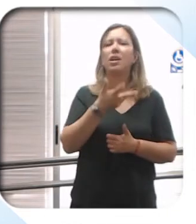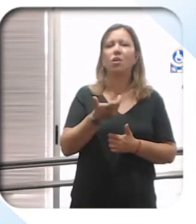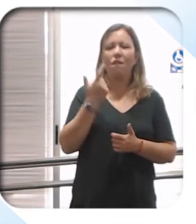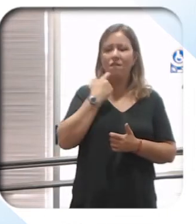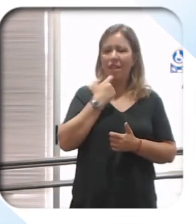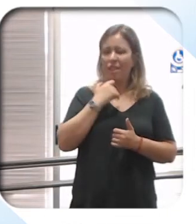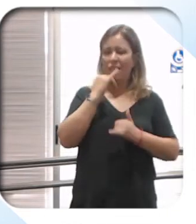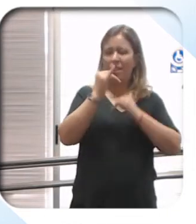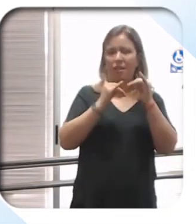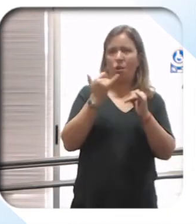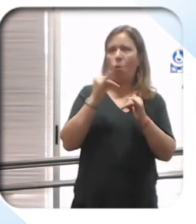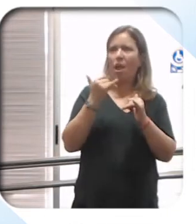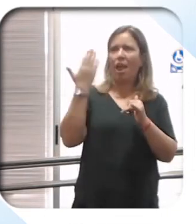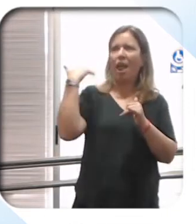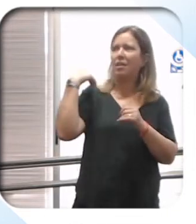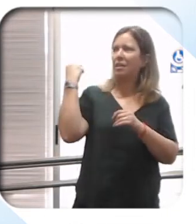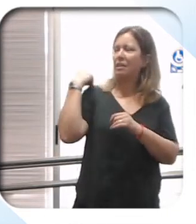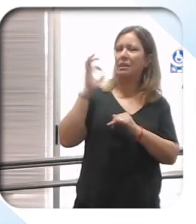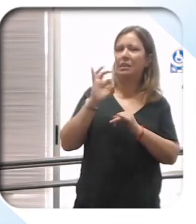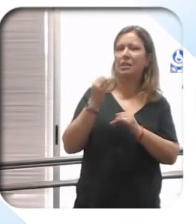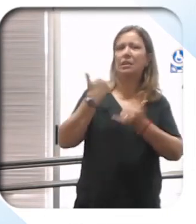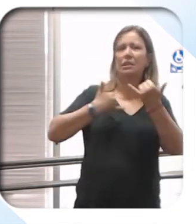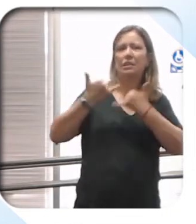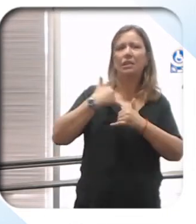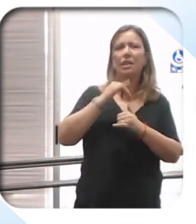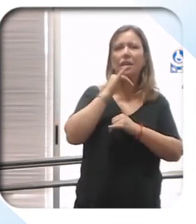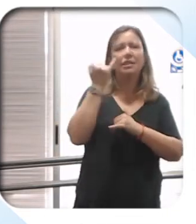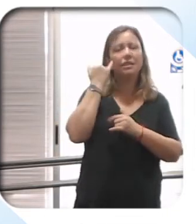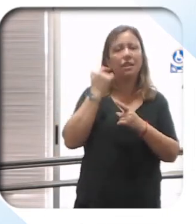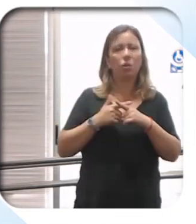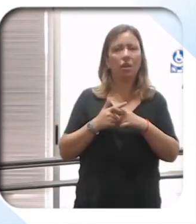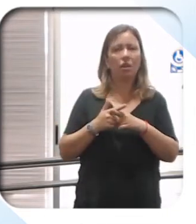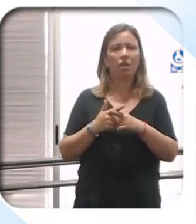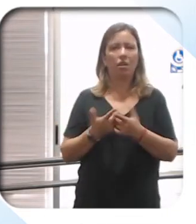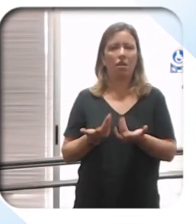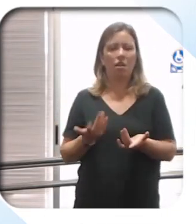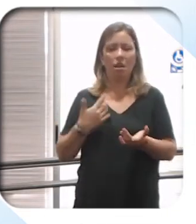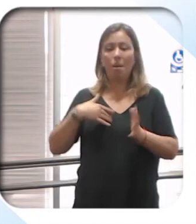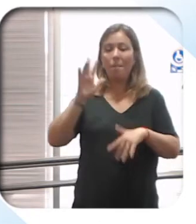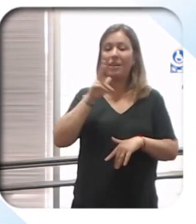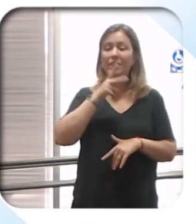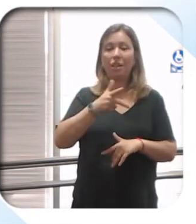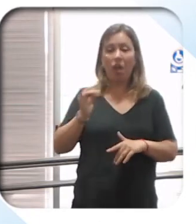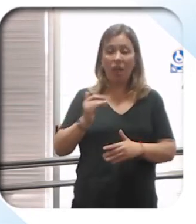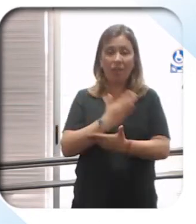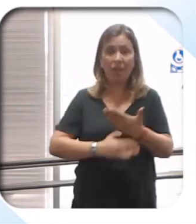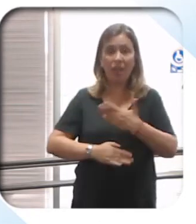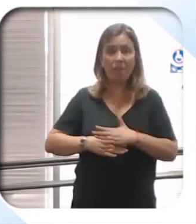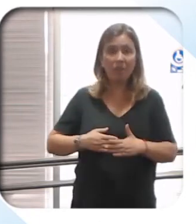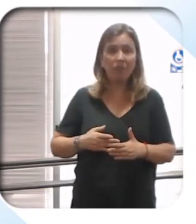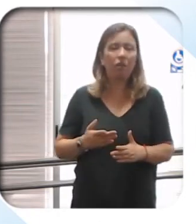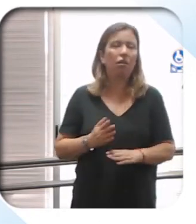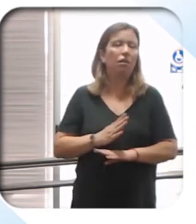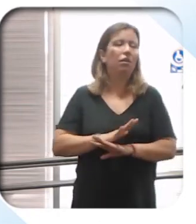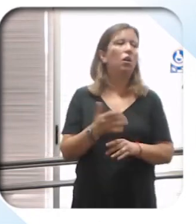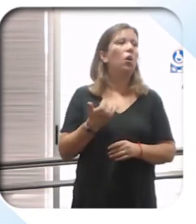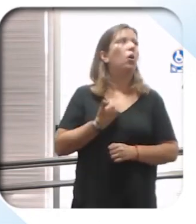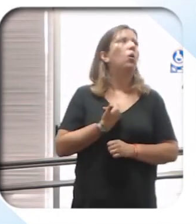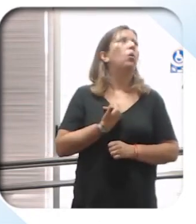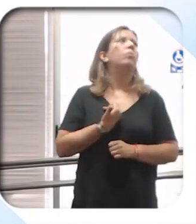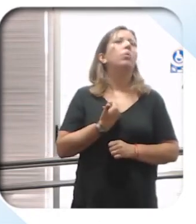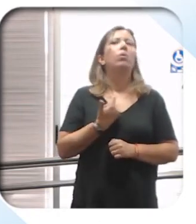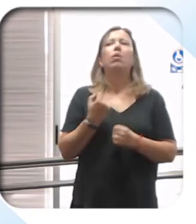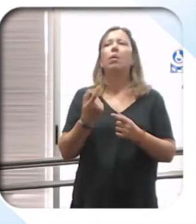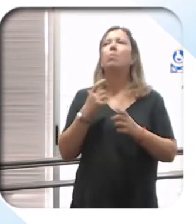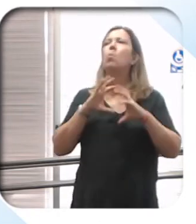sexualidad. Por todo esto de lo que hablamos, y más cuando nosotros con un hijo con discapacidad no tenemos herramientas, y porque